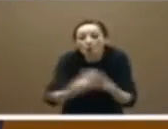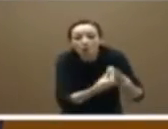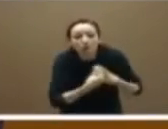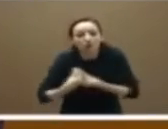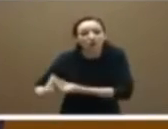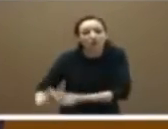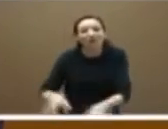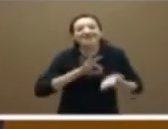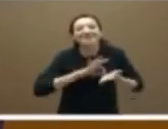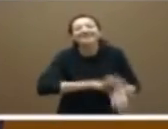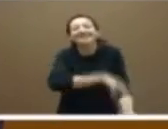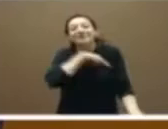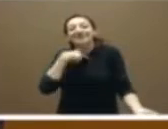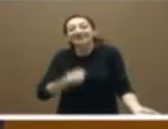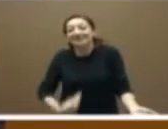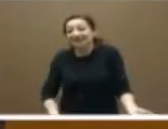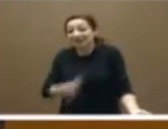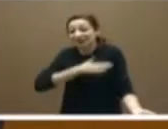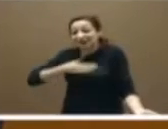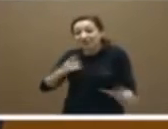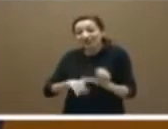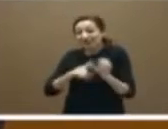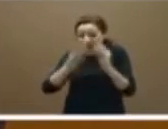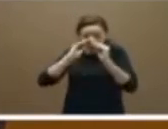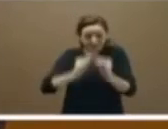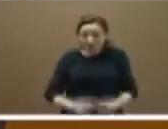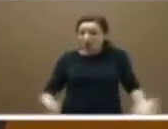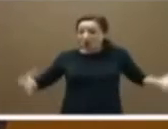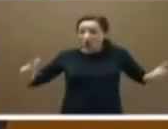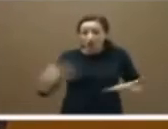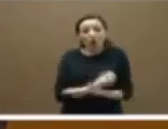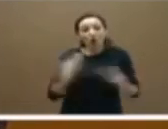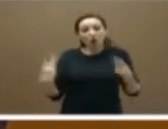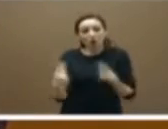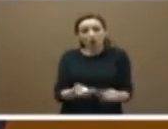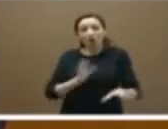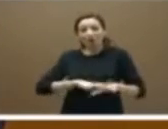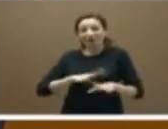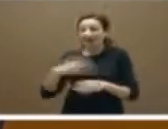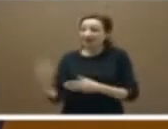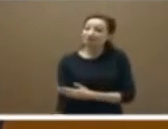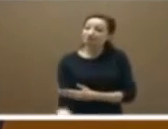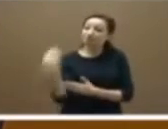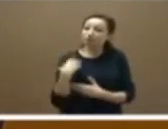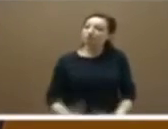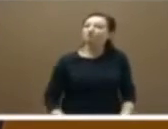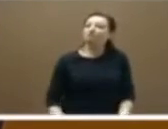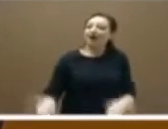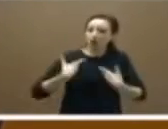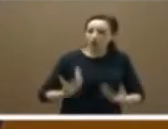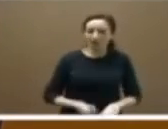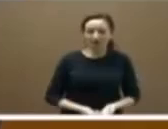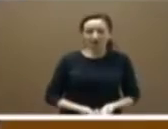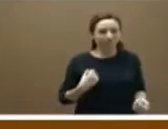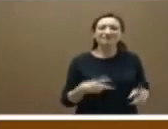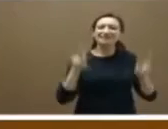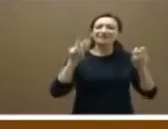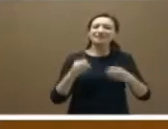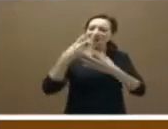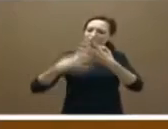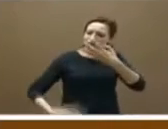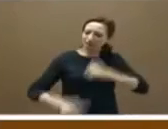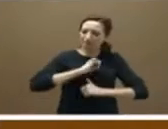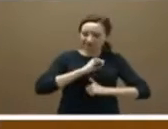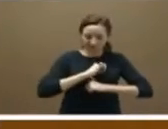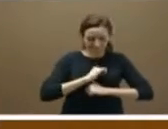sistema sanitario que queremos para Extremadura para solicitar que la financiación lo acompase. Señor diputado, después